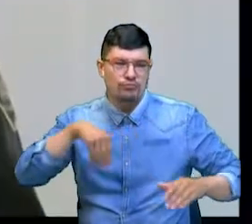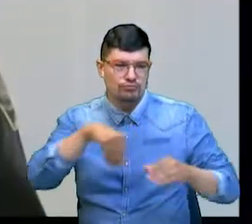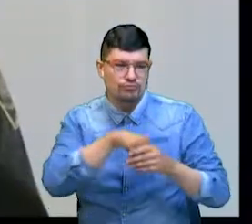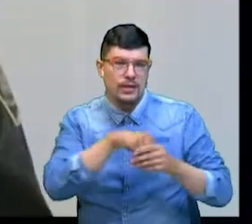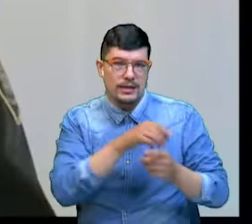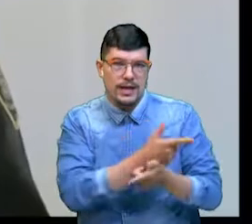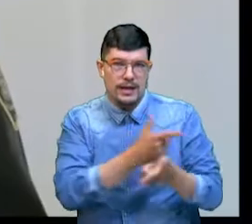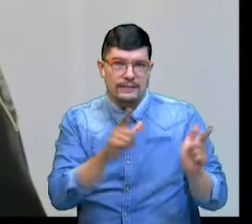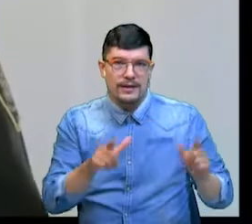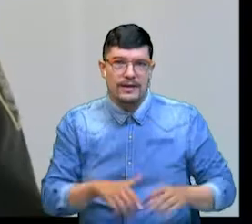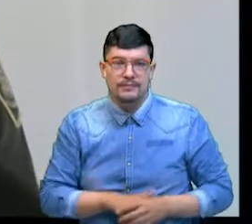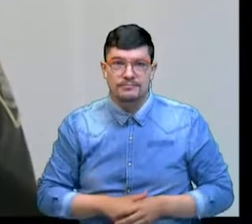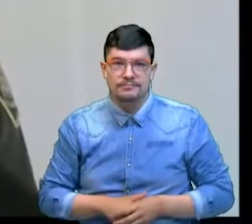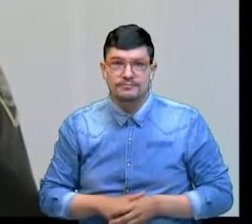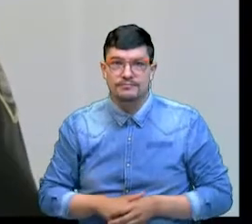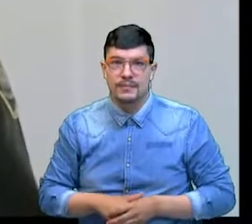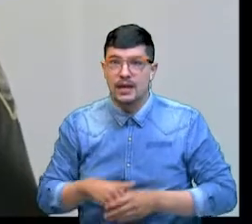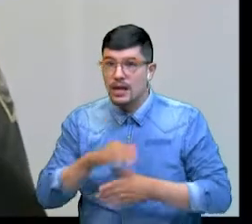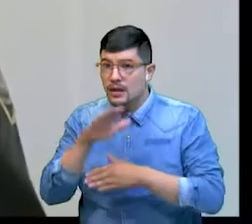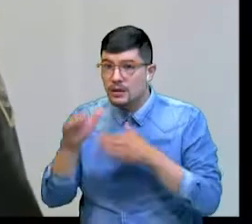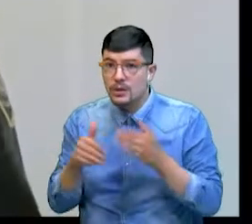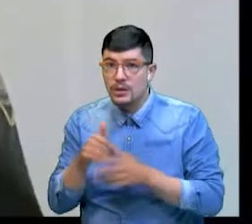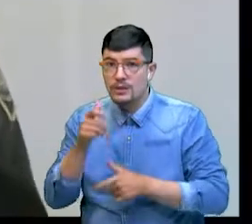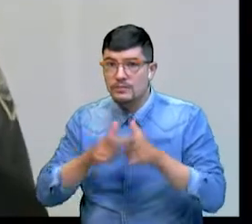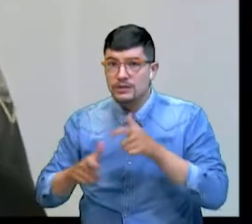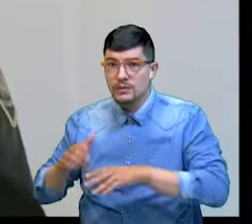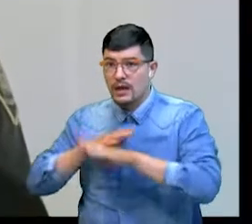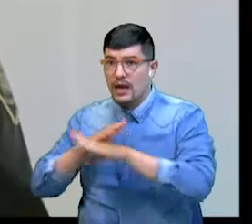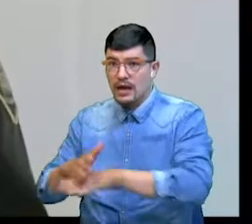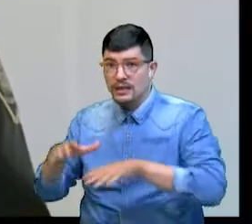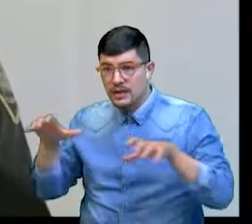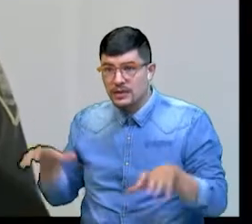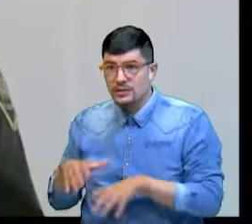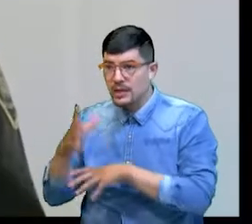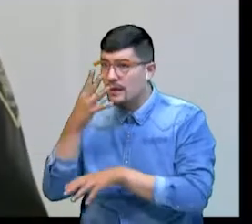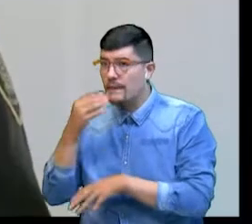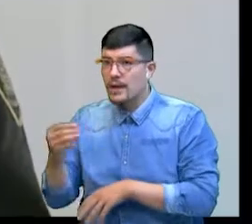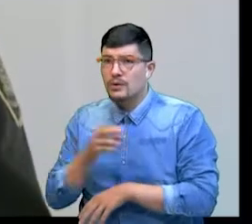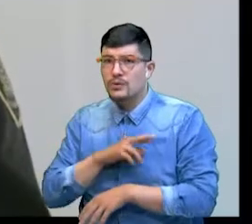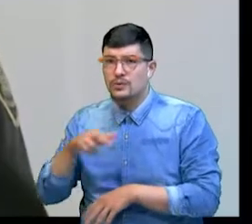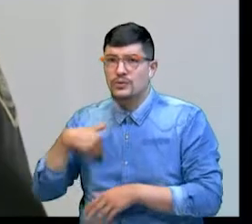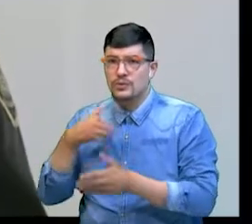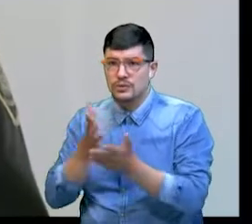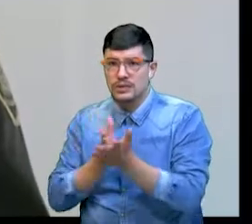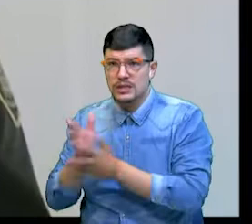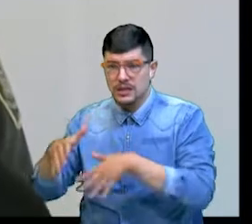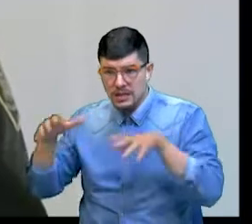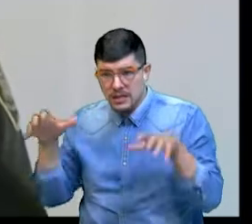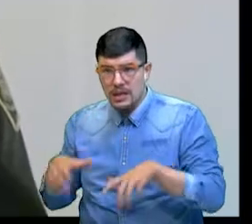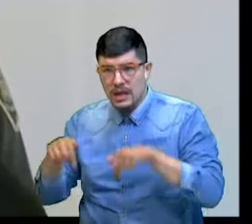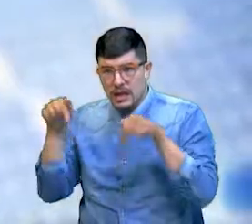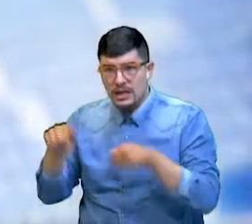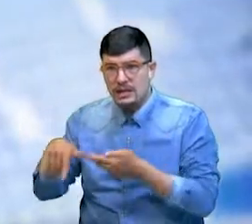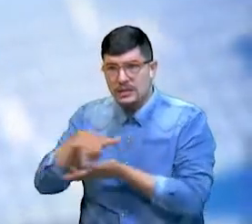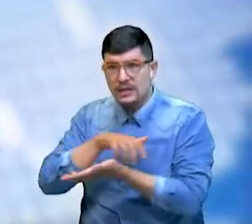de la estrategia Todos contra el Homicidio seguiremos siendo contundentes para impedir que en Santander